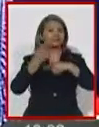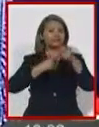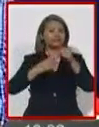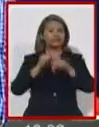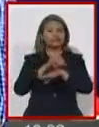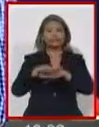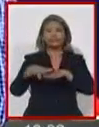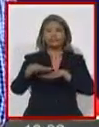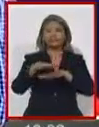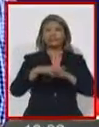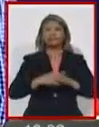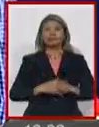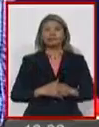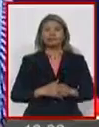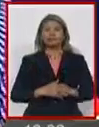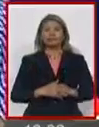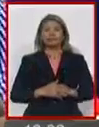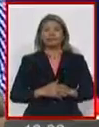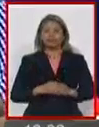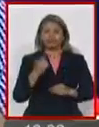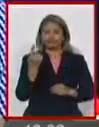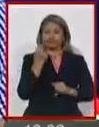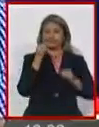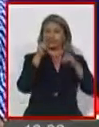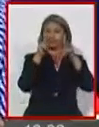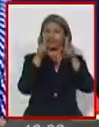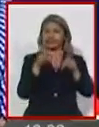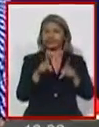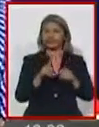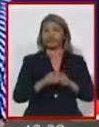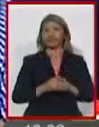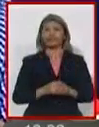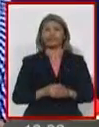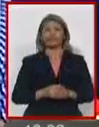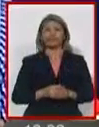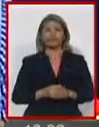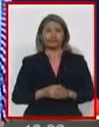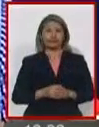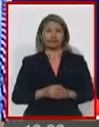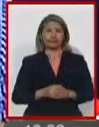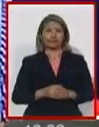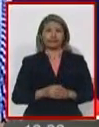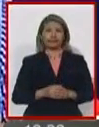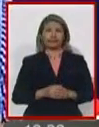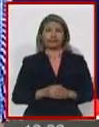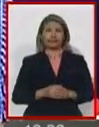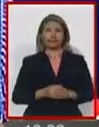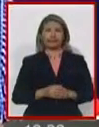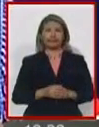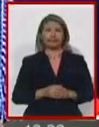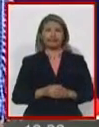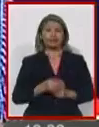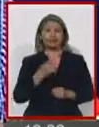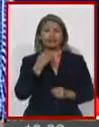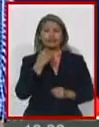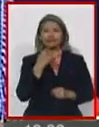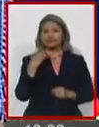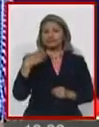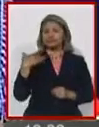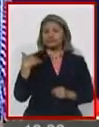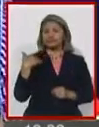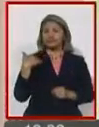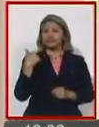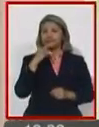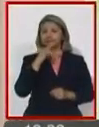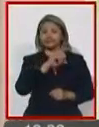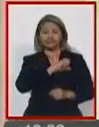de influencias de una persona, entiendo, que con la que el general